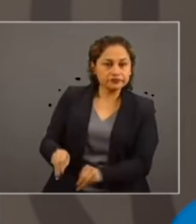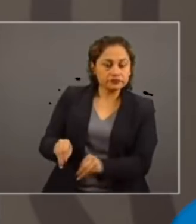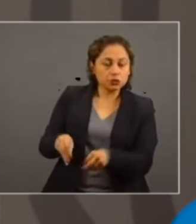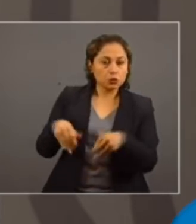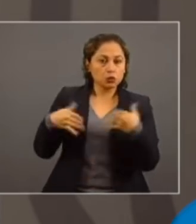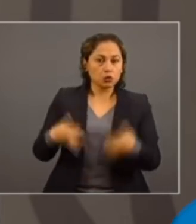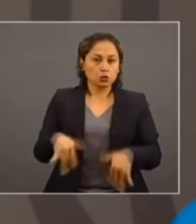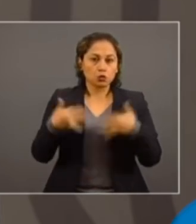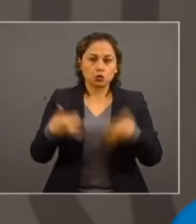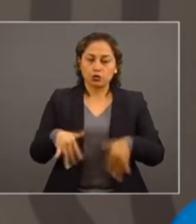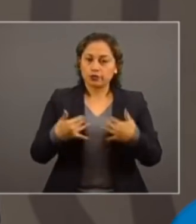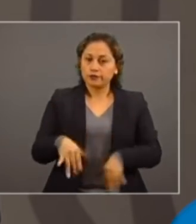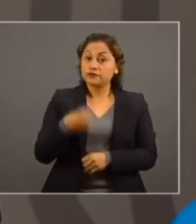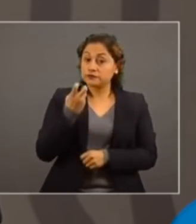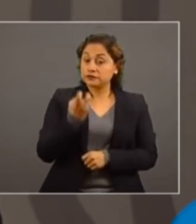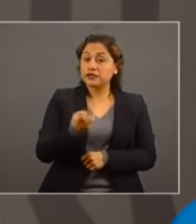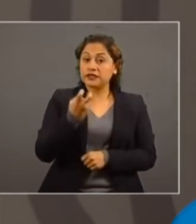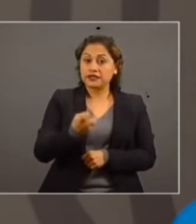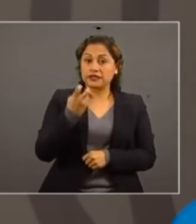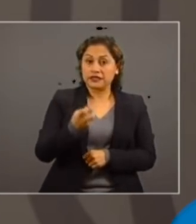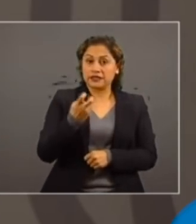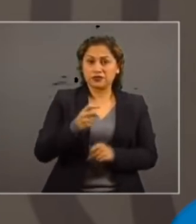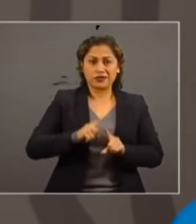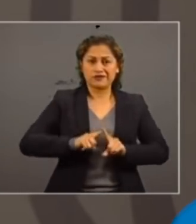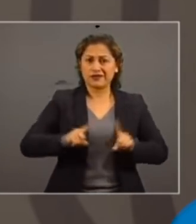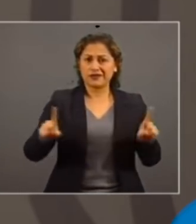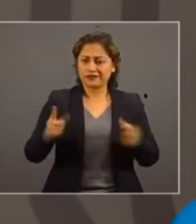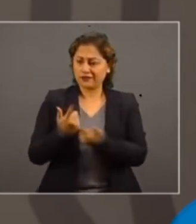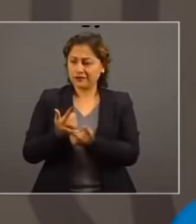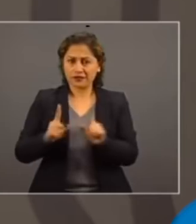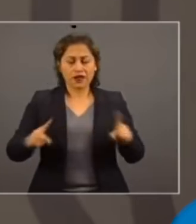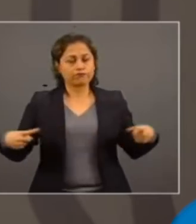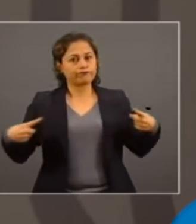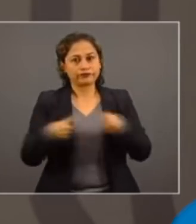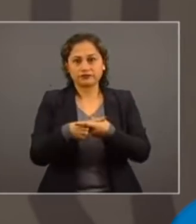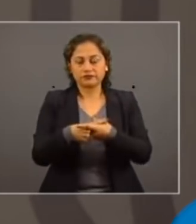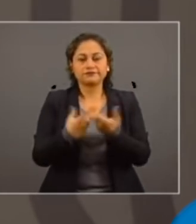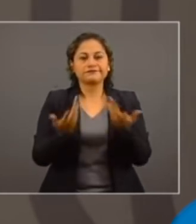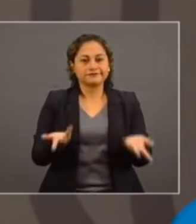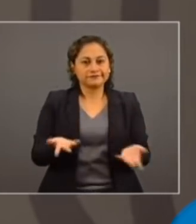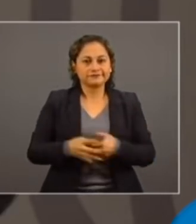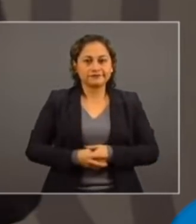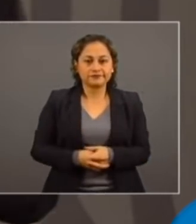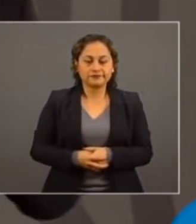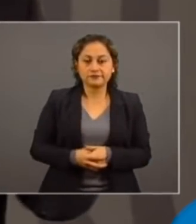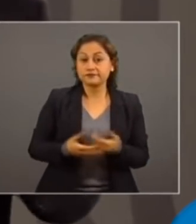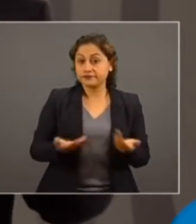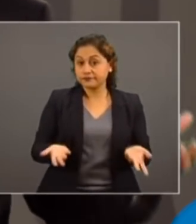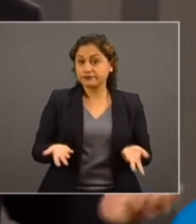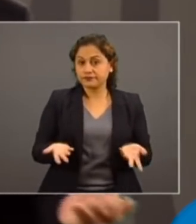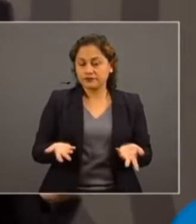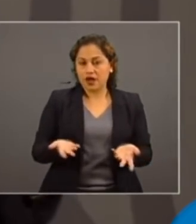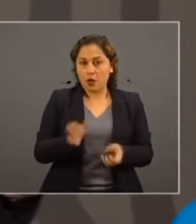eso va en contra de la libertad entonces no se vaya a estar